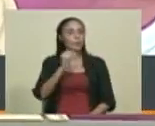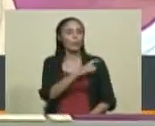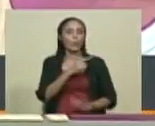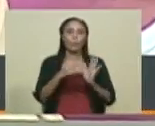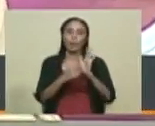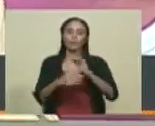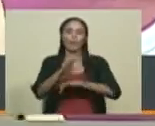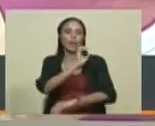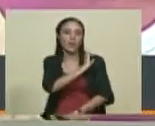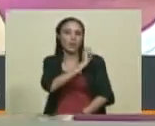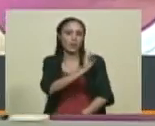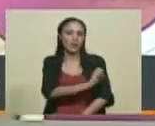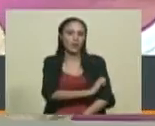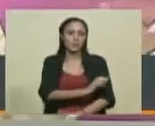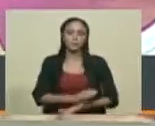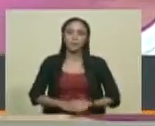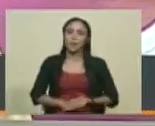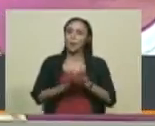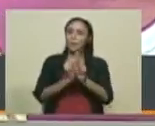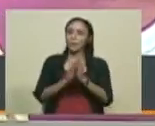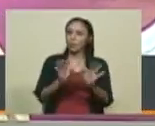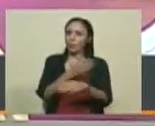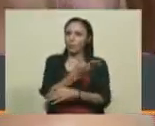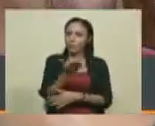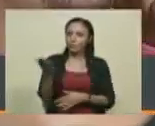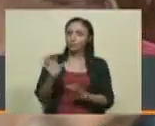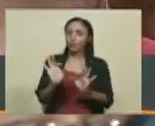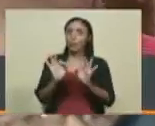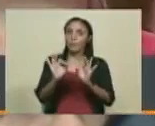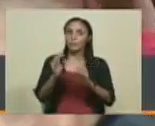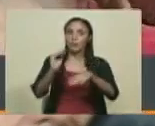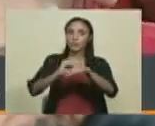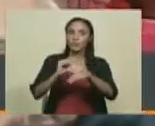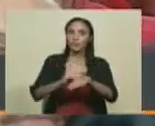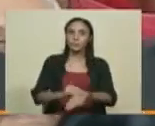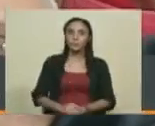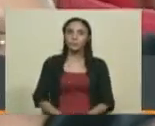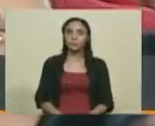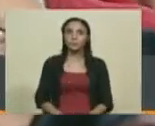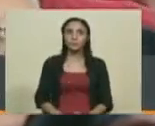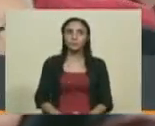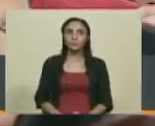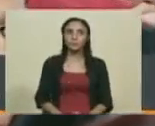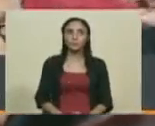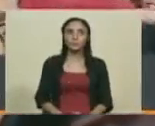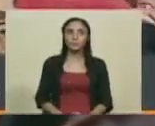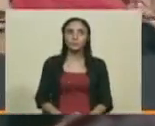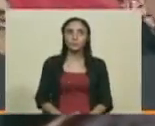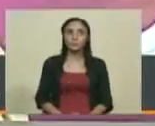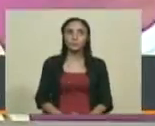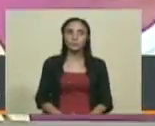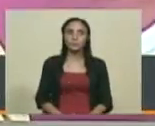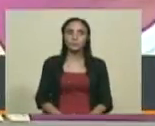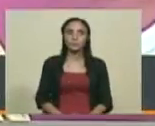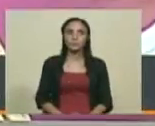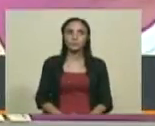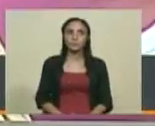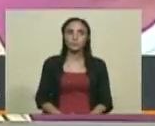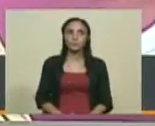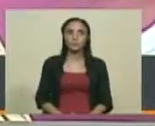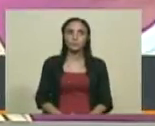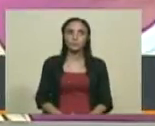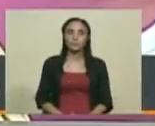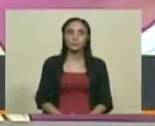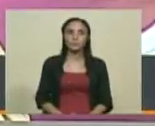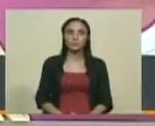hecho socialismo. Se los pido de manera especial, yo quisiera entregarle la palabra para que nuestro compañero